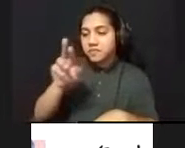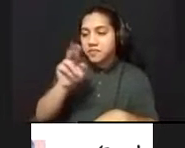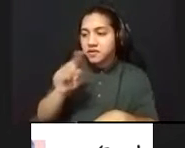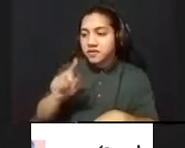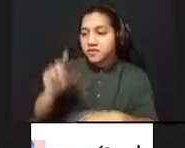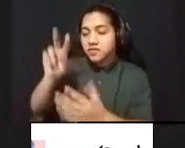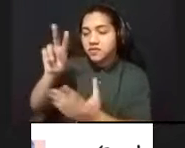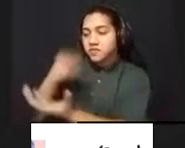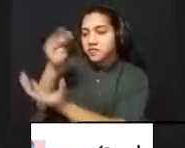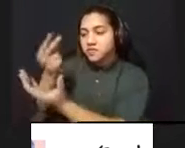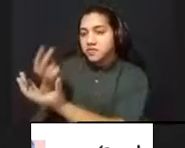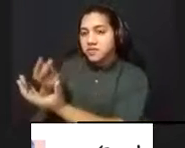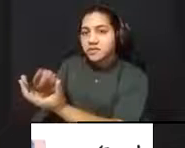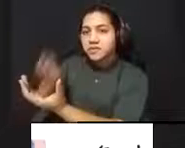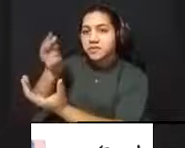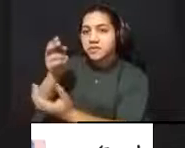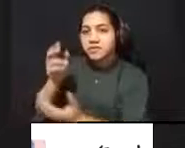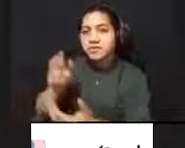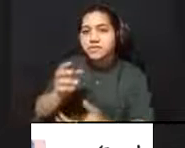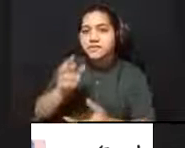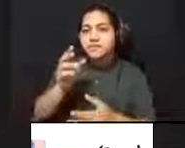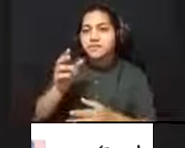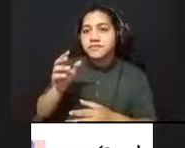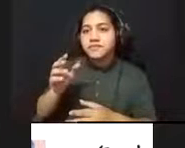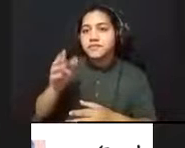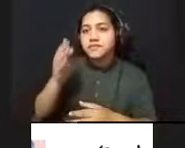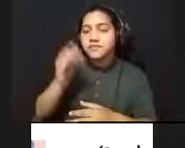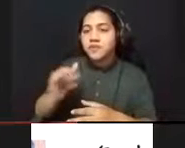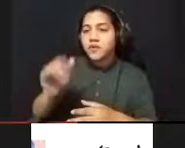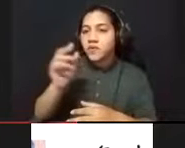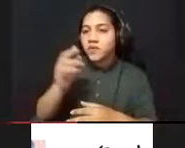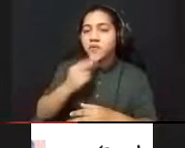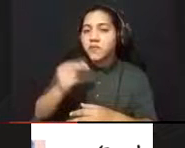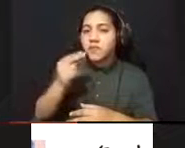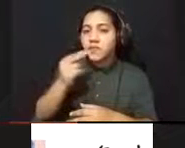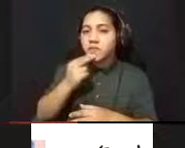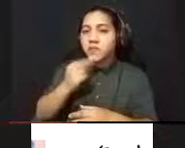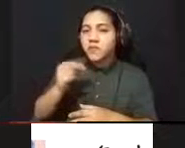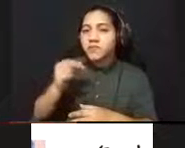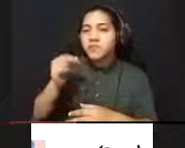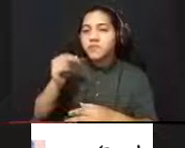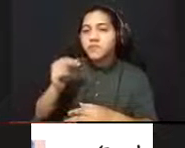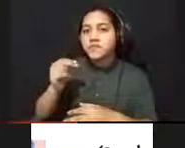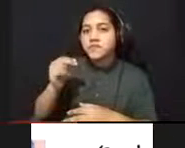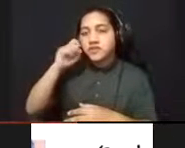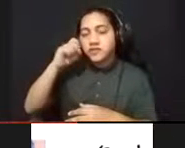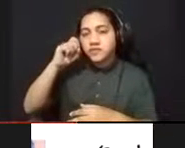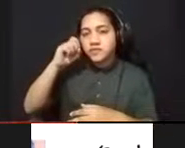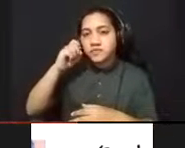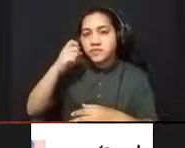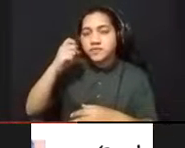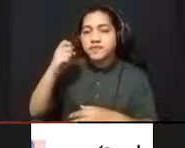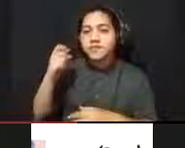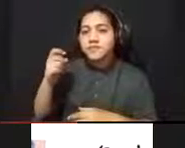la olla por la golosina de la cebolla.